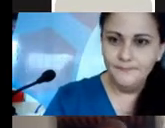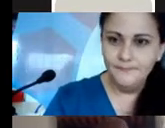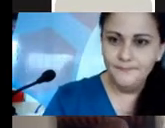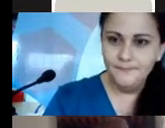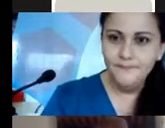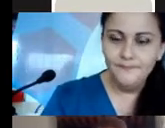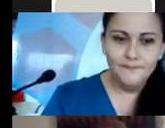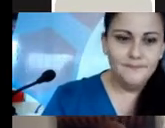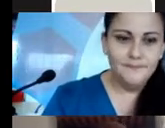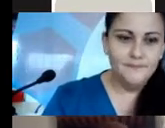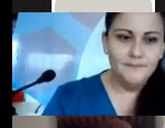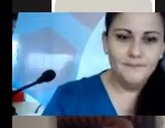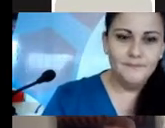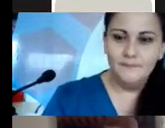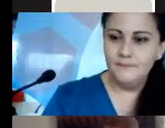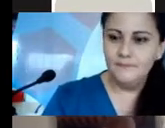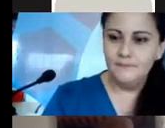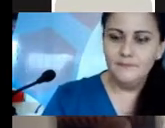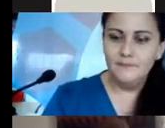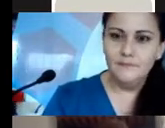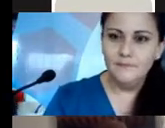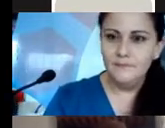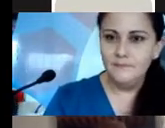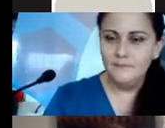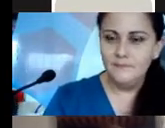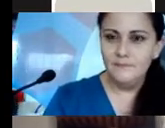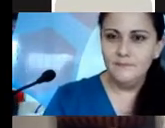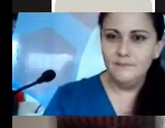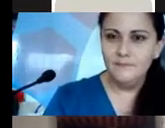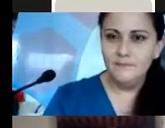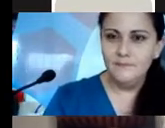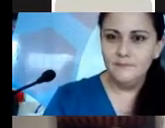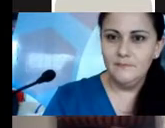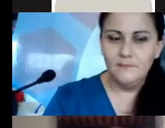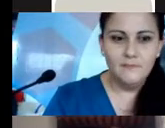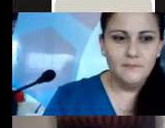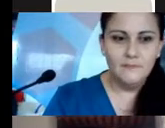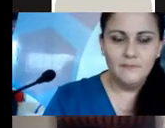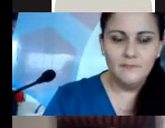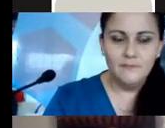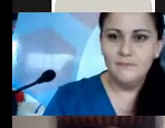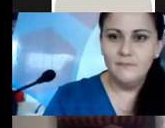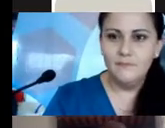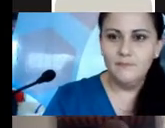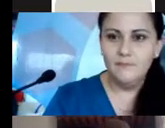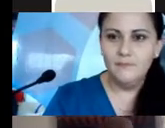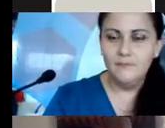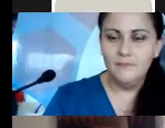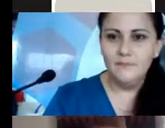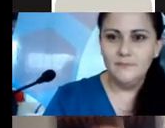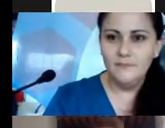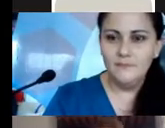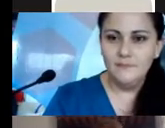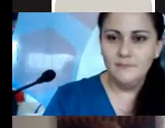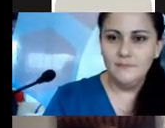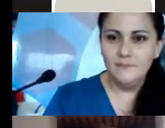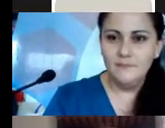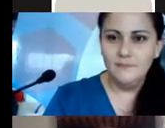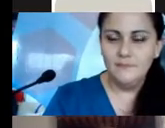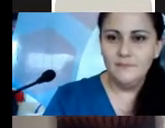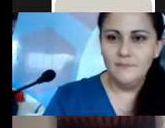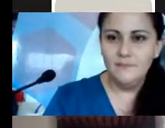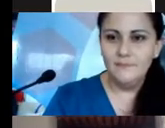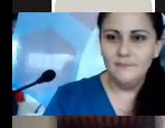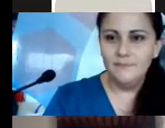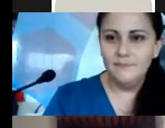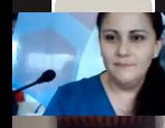no hay orina, donde no va a haber generalmente caída de líquidos o de comida, porque ese